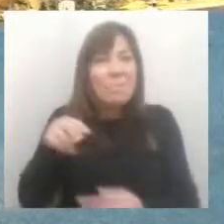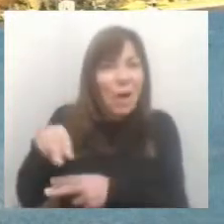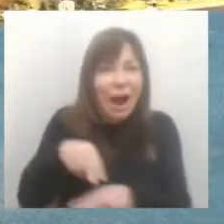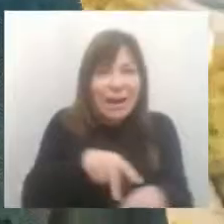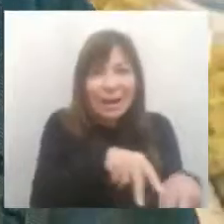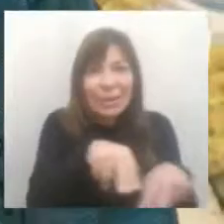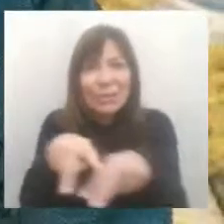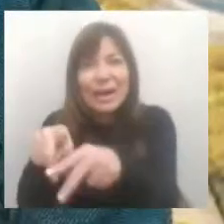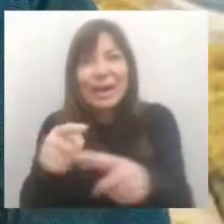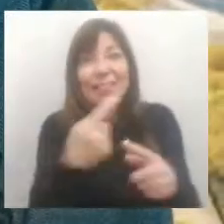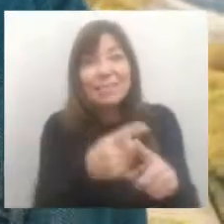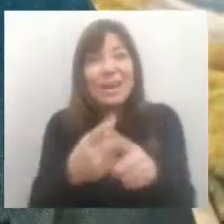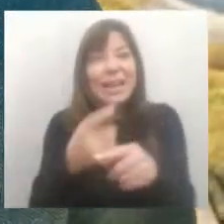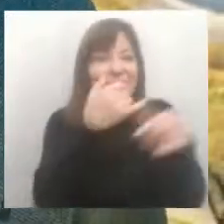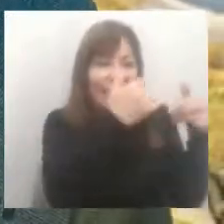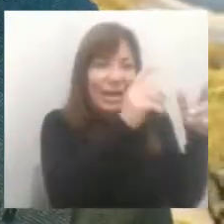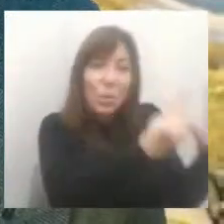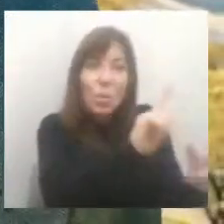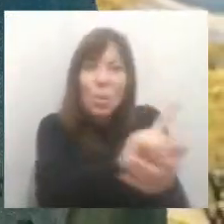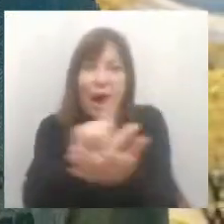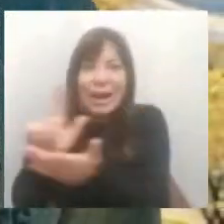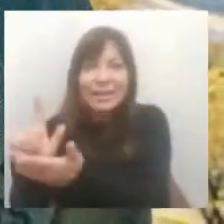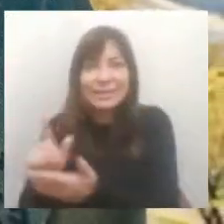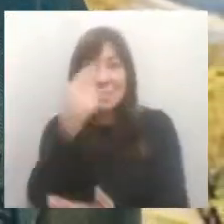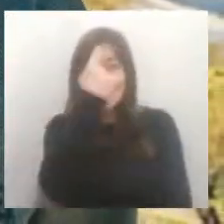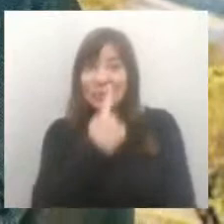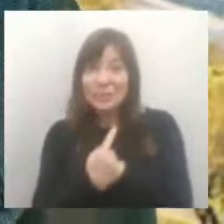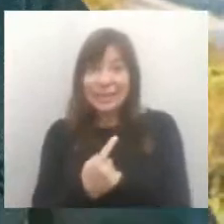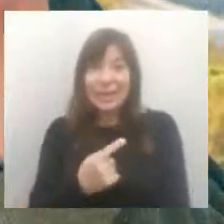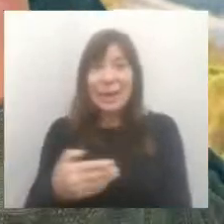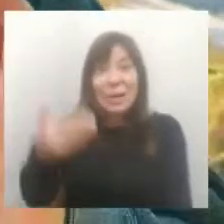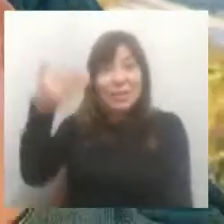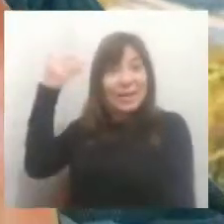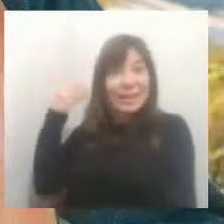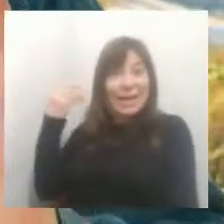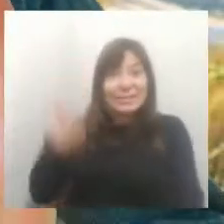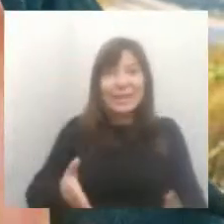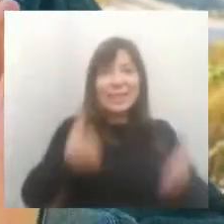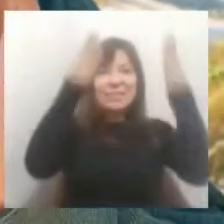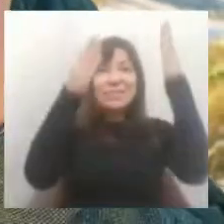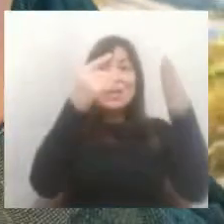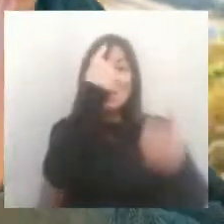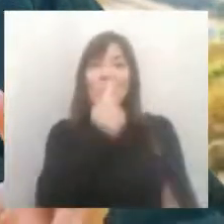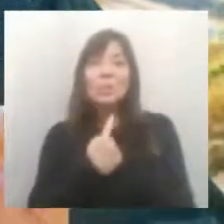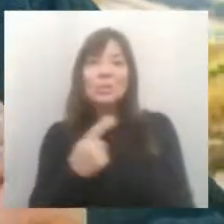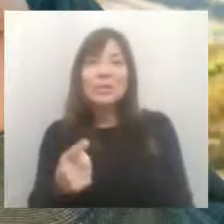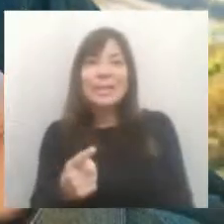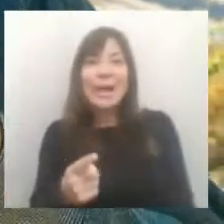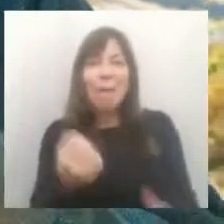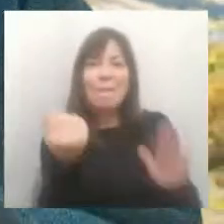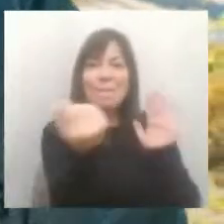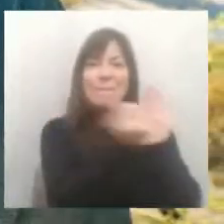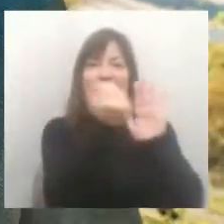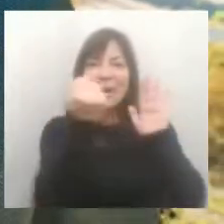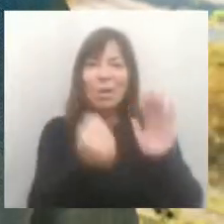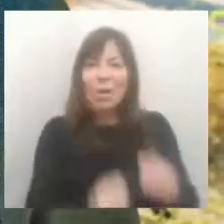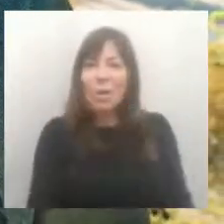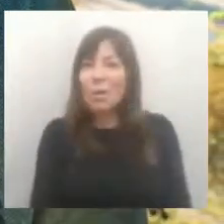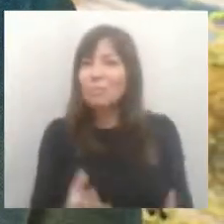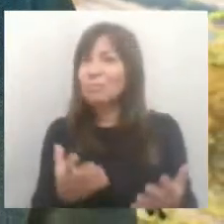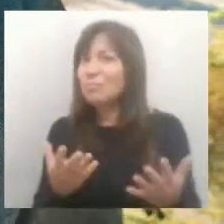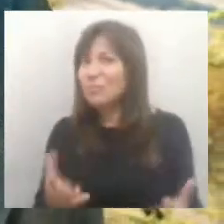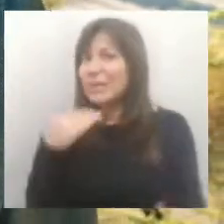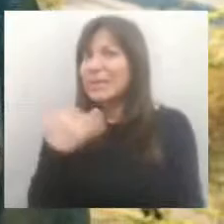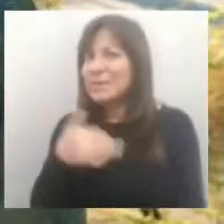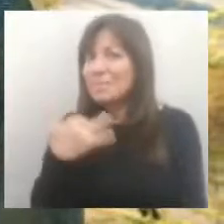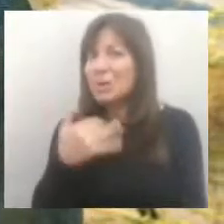museo. Detrás de mí tenemos el edificio museo, un edificio que marcó un hito. De hecho, se ganó un premio